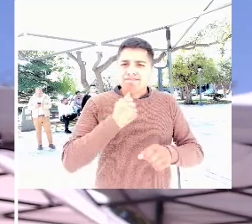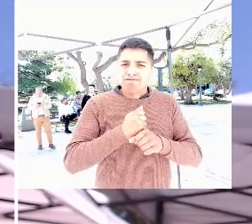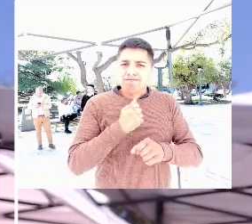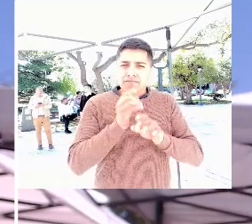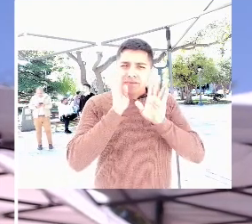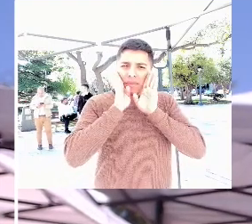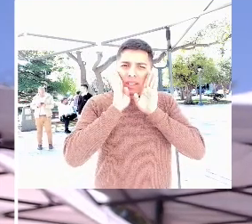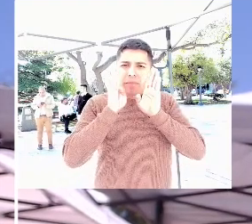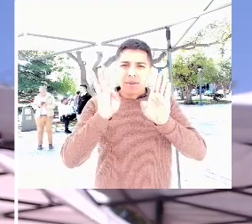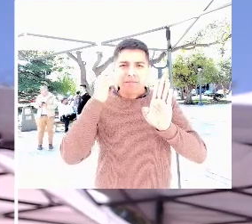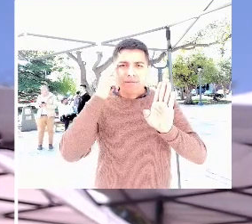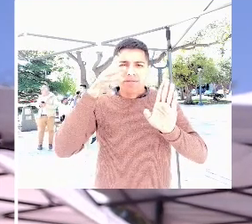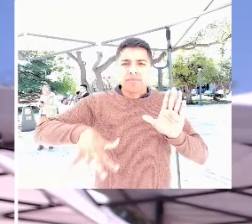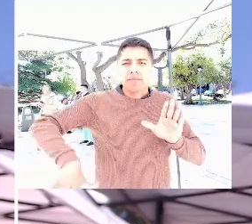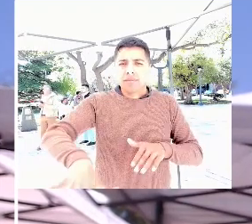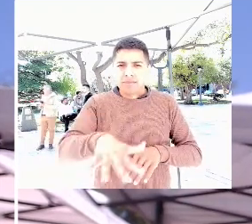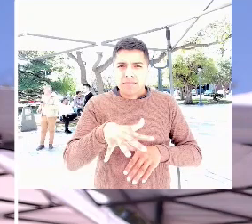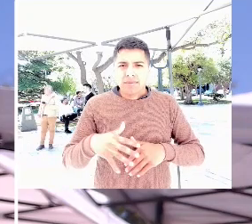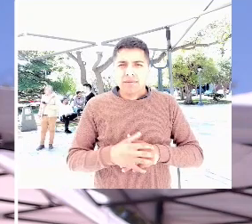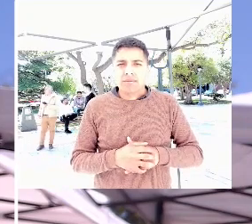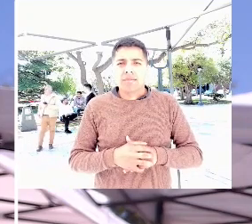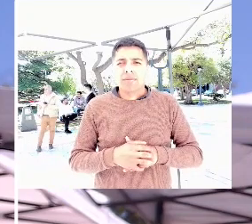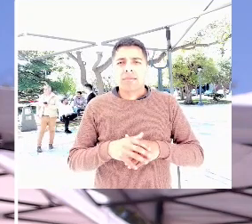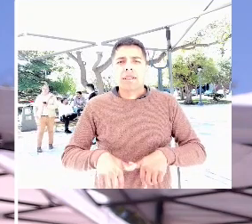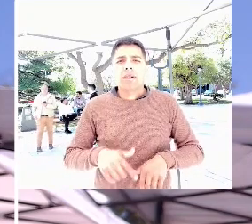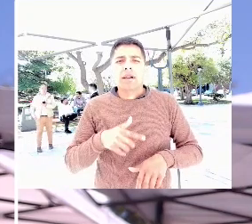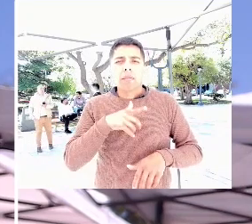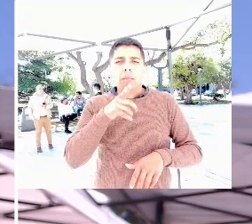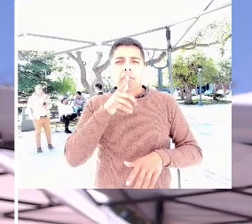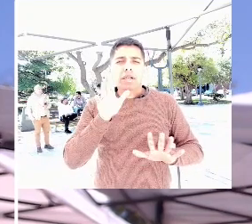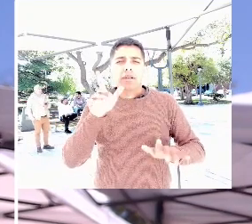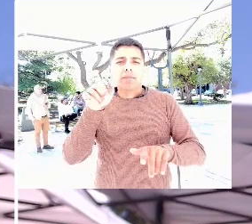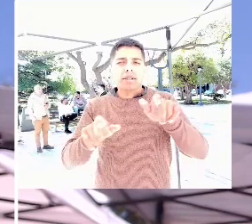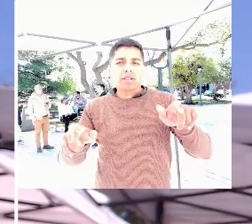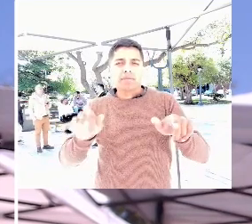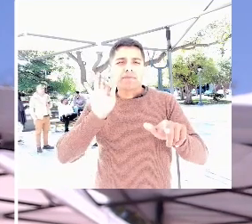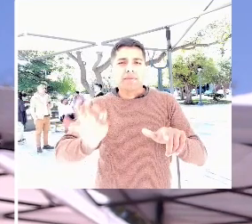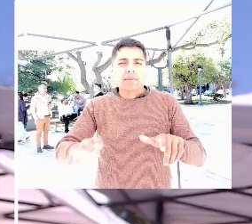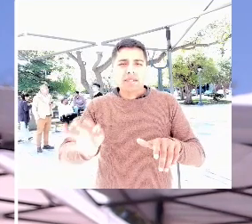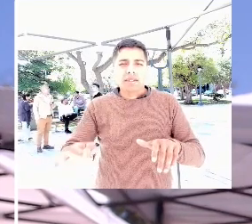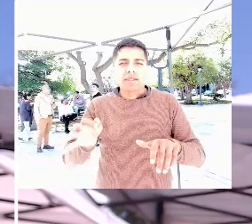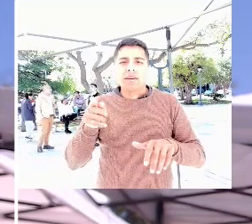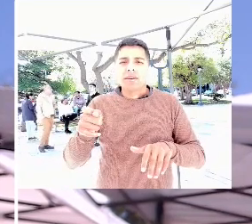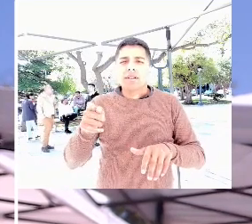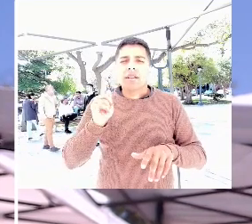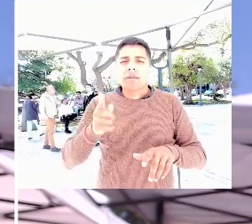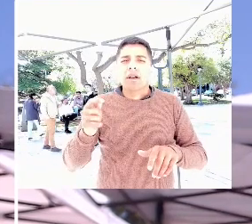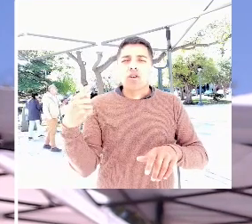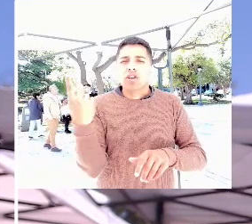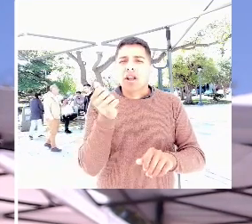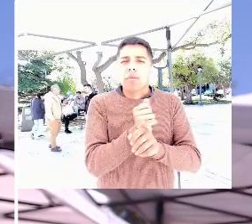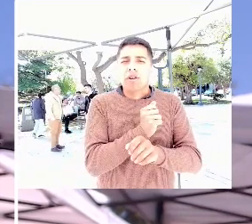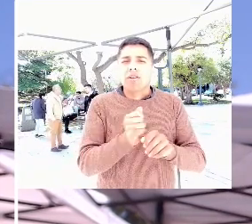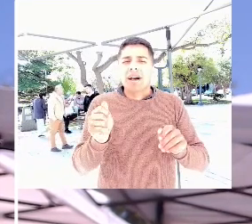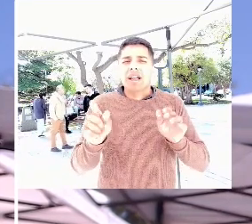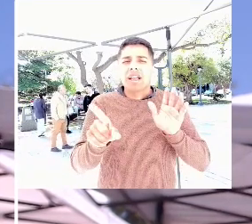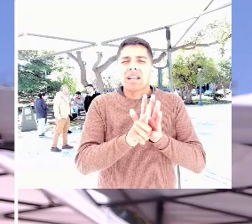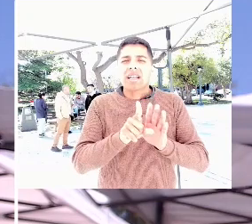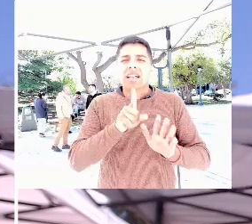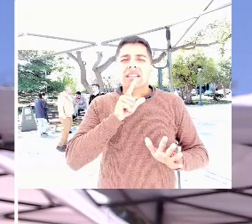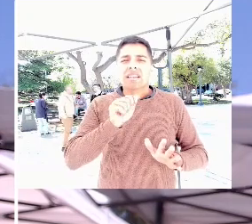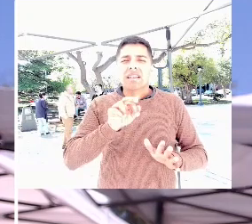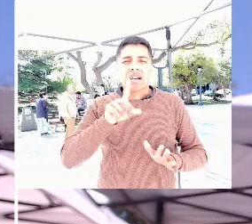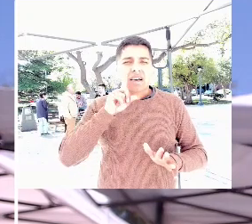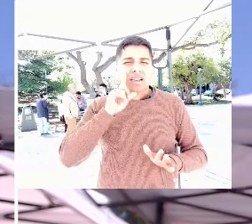hacia el vecino. Me parece que eso los vecinos tienen que saberlo. También hemos aprobado la ordenanza tarifaria. Nuestra ordenanza